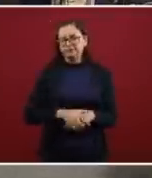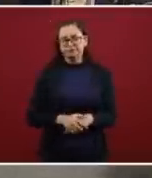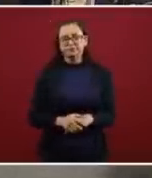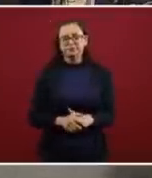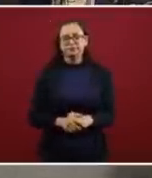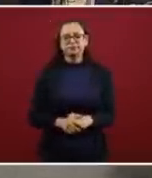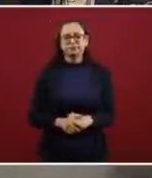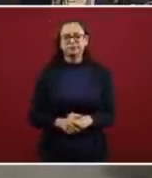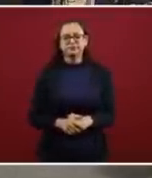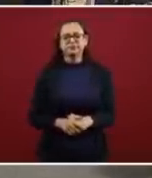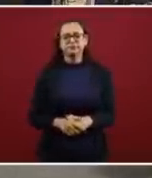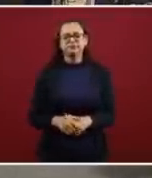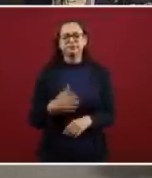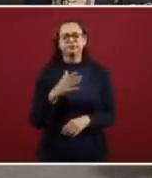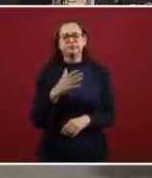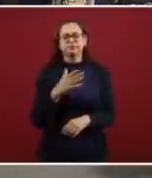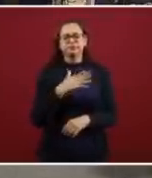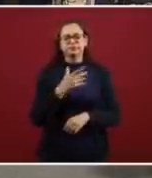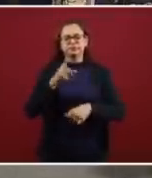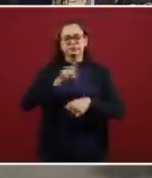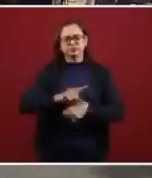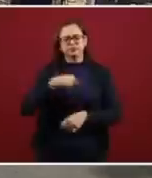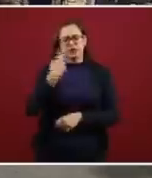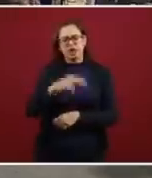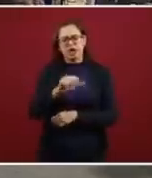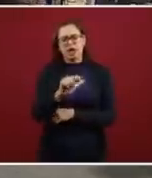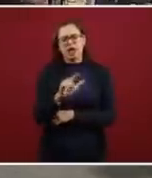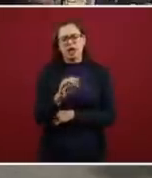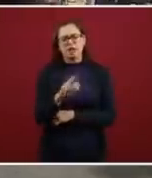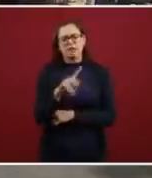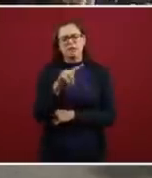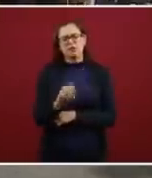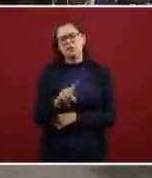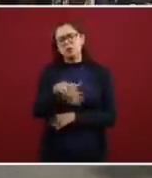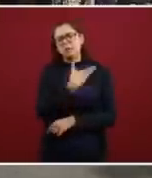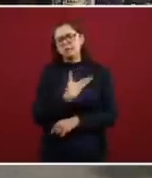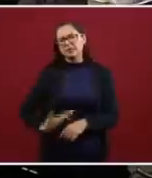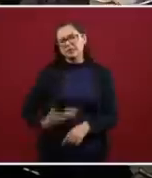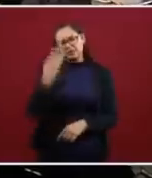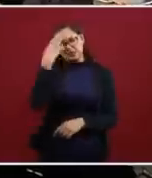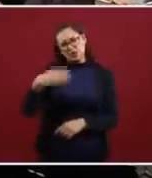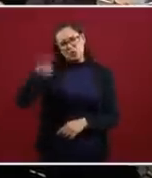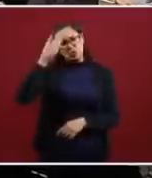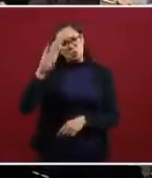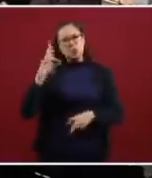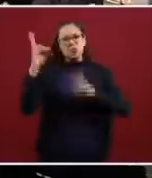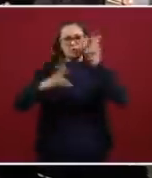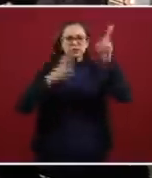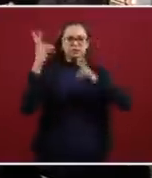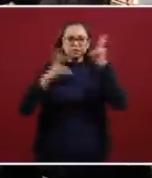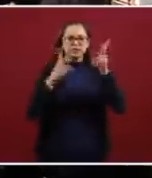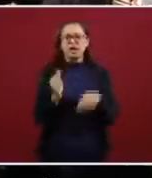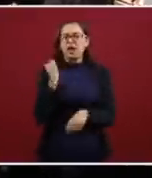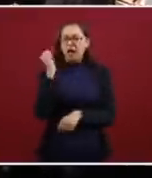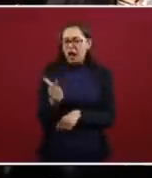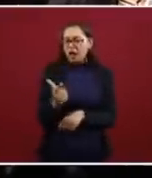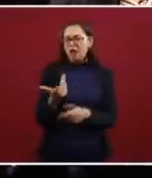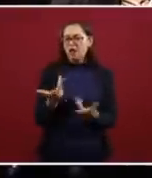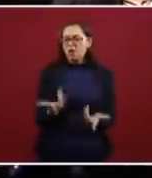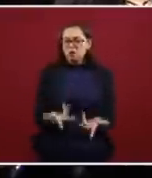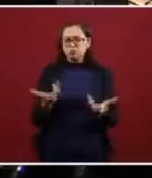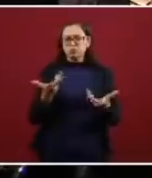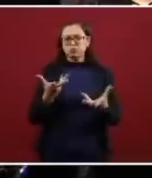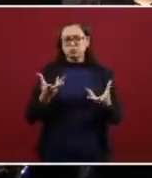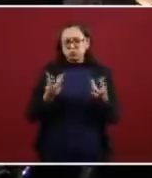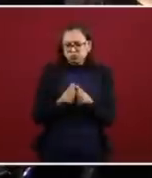presidente. Alberto Rodríguez, de CP Noticias. Sobre la visita del presidente de Cuba, ¿van a llegar a algún tipo de acuerdo de cooperación? Cuba suele hacer acuerdos